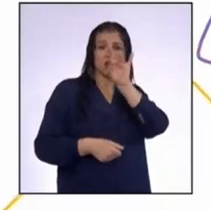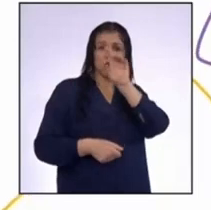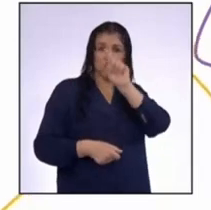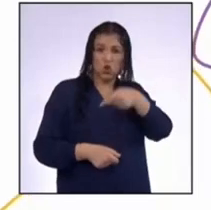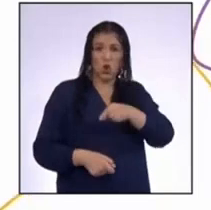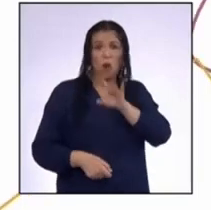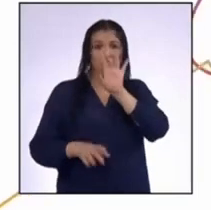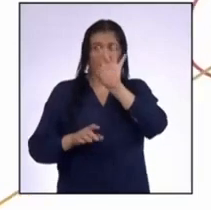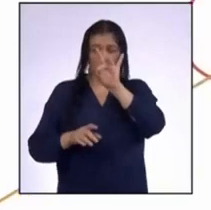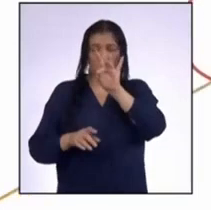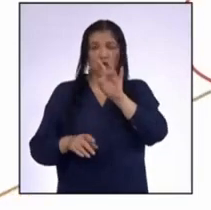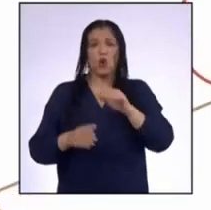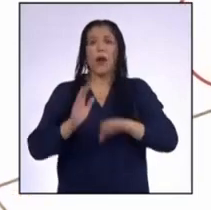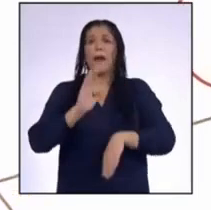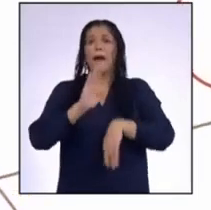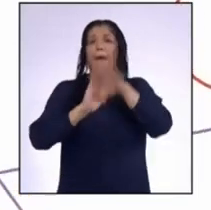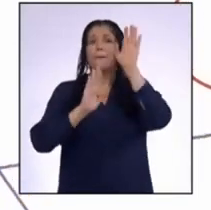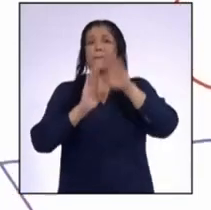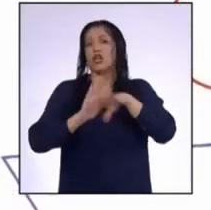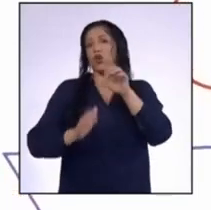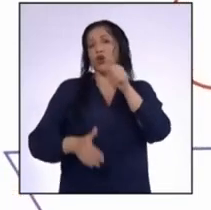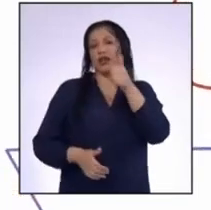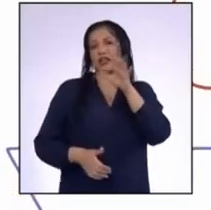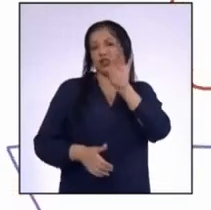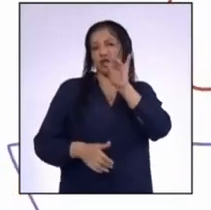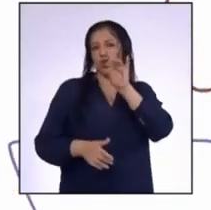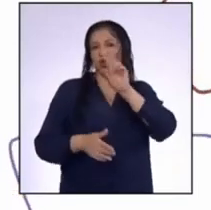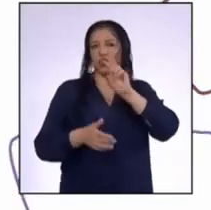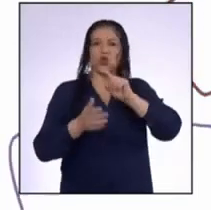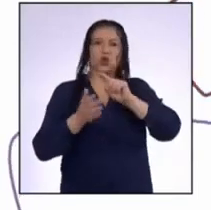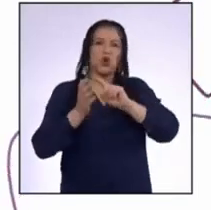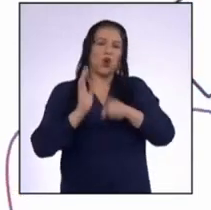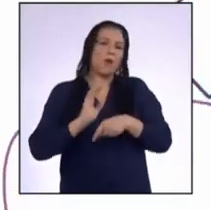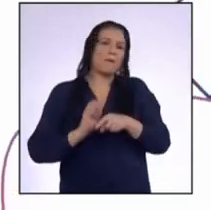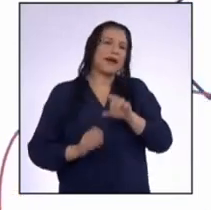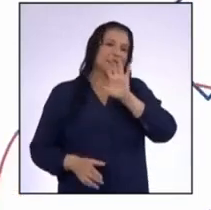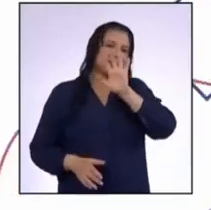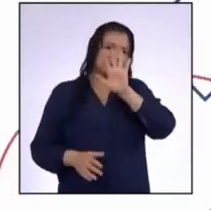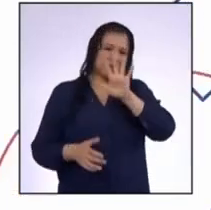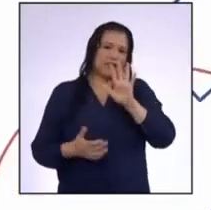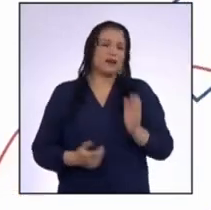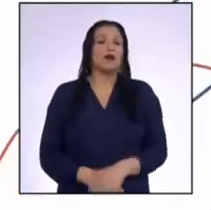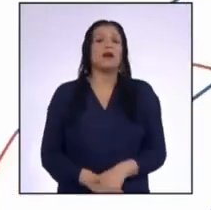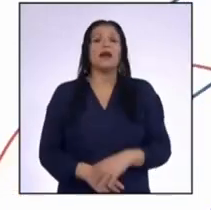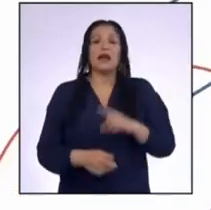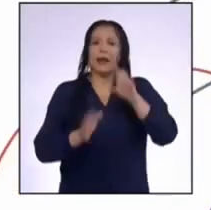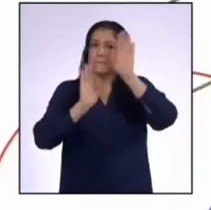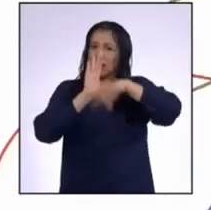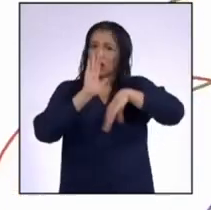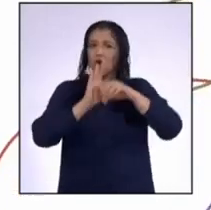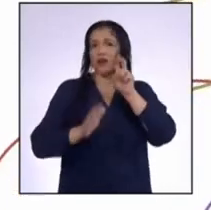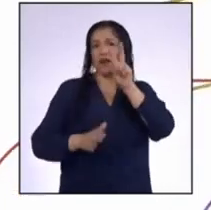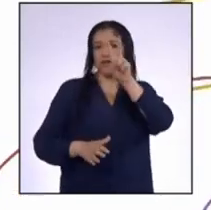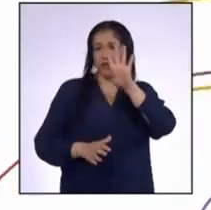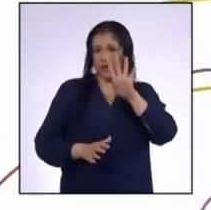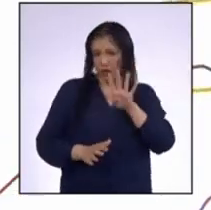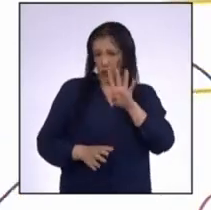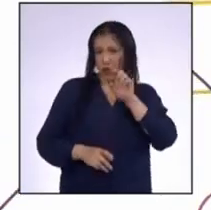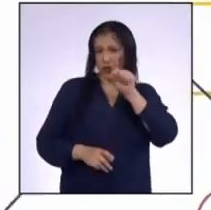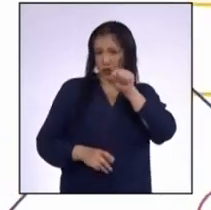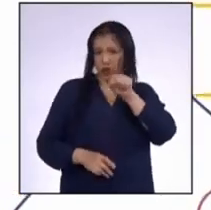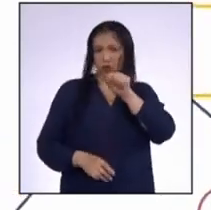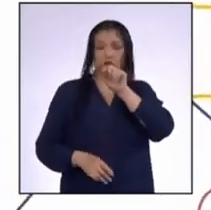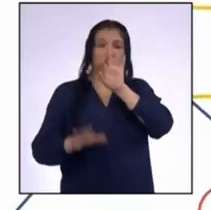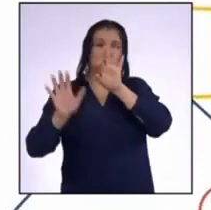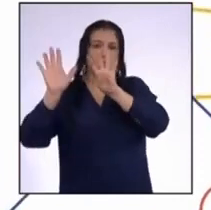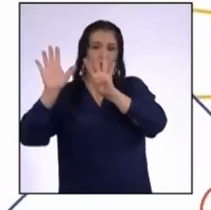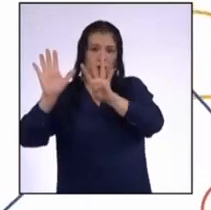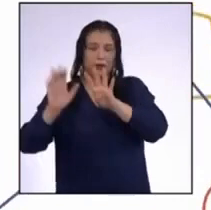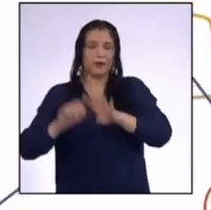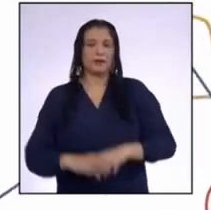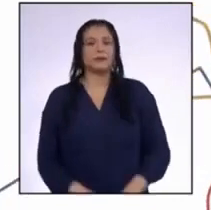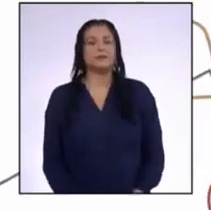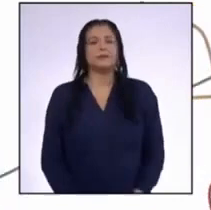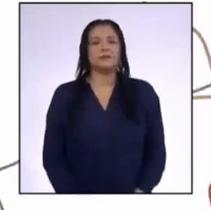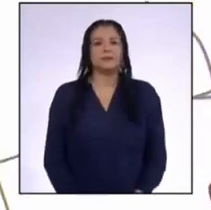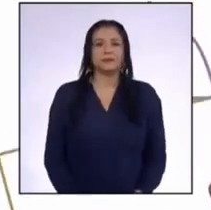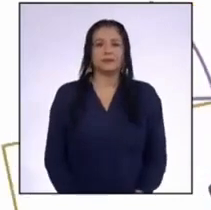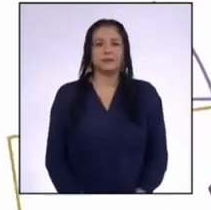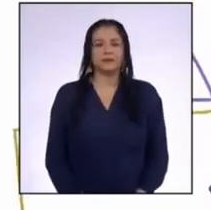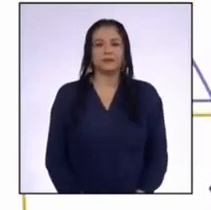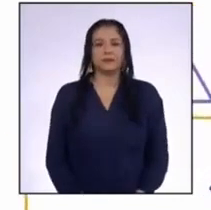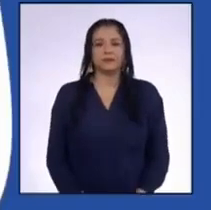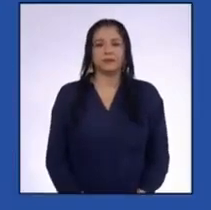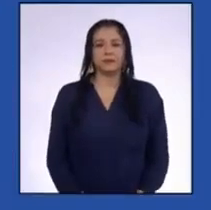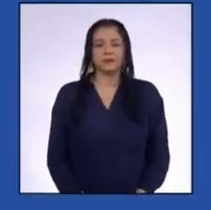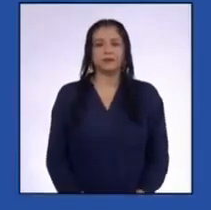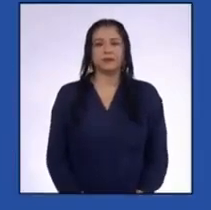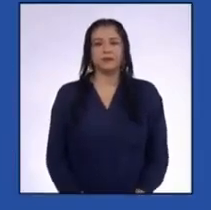8 décimos es mayor que 18 enteros 5 décimos y menor que 24 enteros 9 décimos.